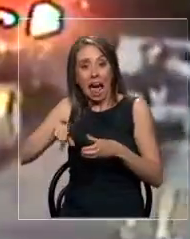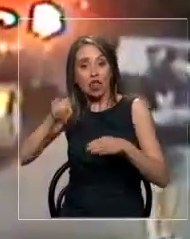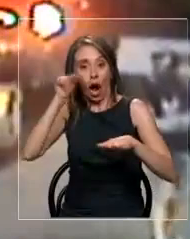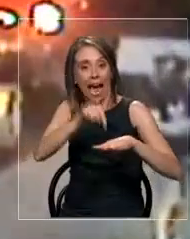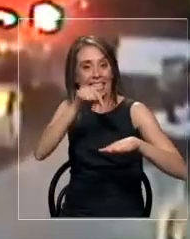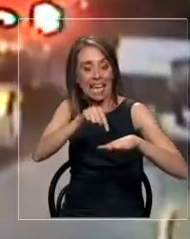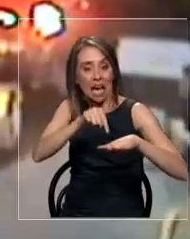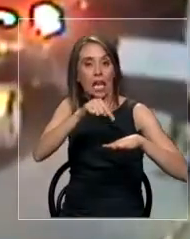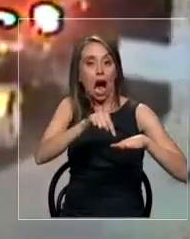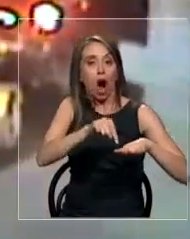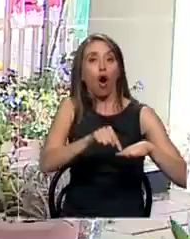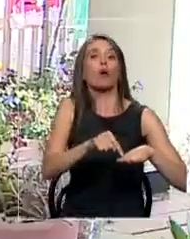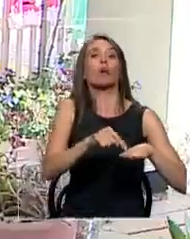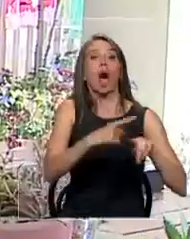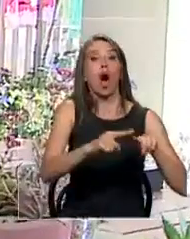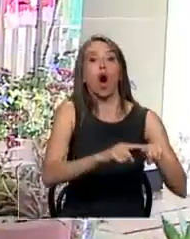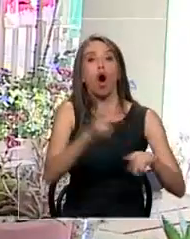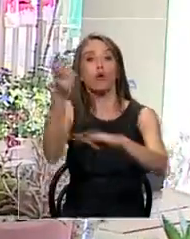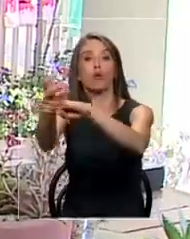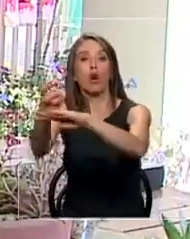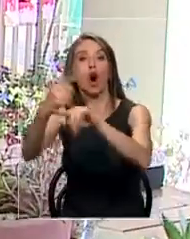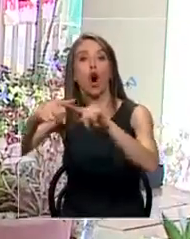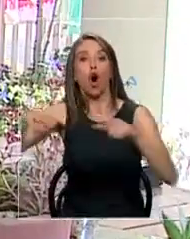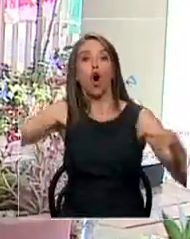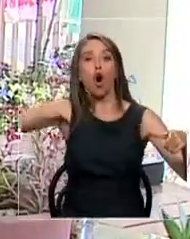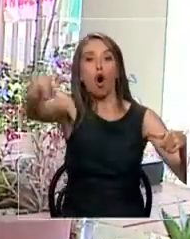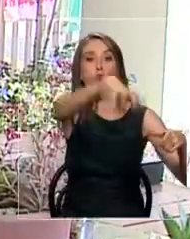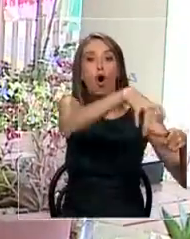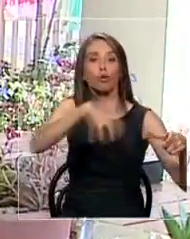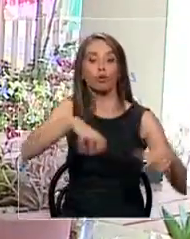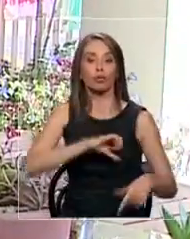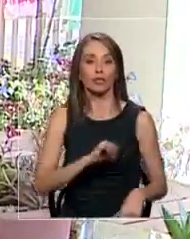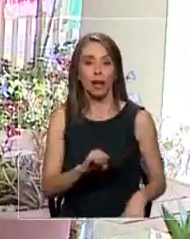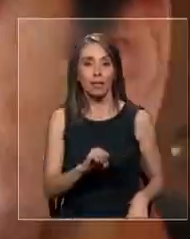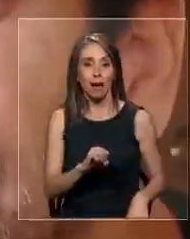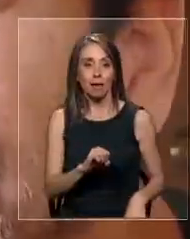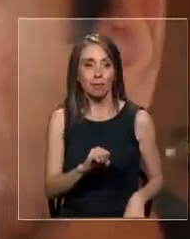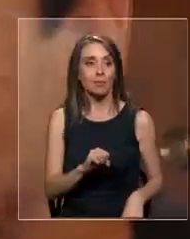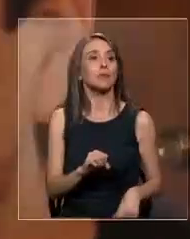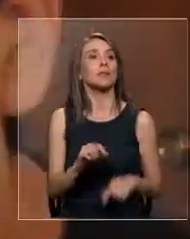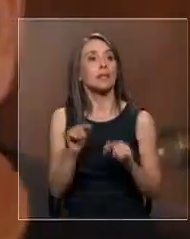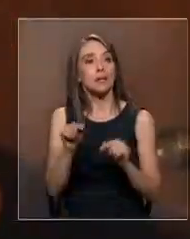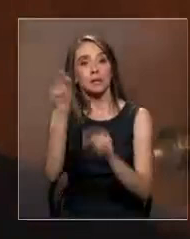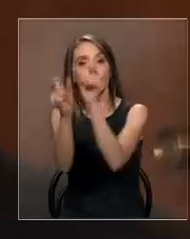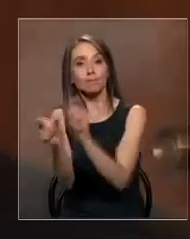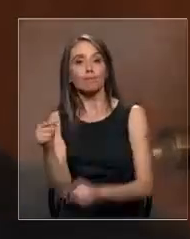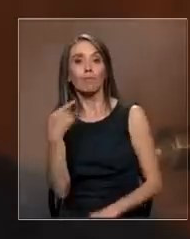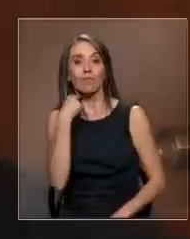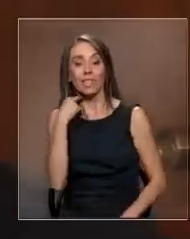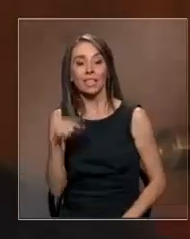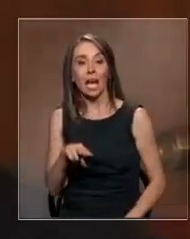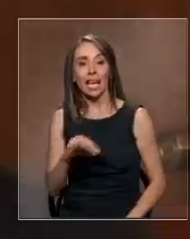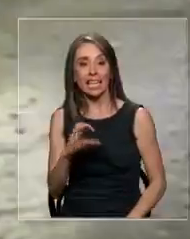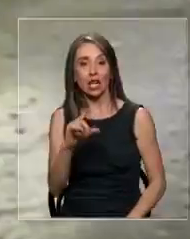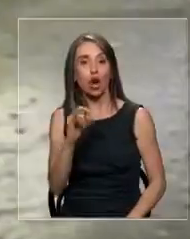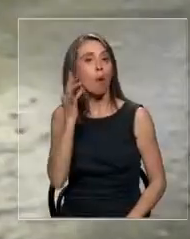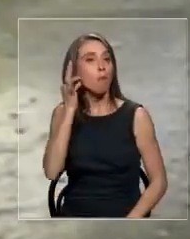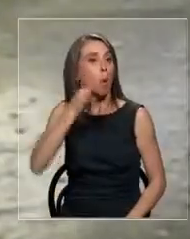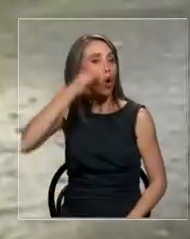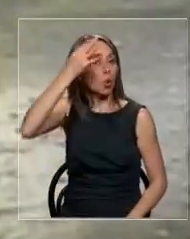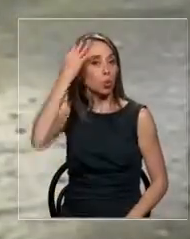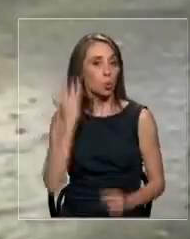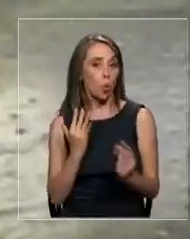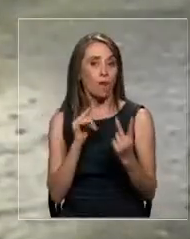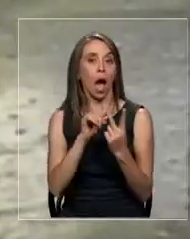para realizar ahora estos asaltos en otros sectores de Santiago, cayendo así, entre otras víctimas, Nicole y Gonzalo. La